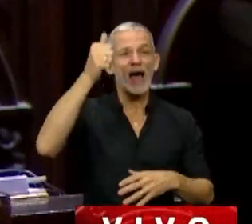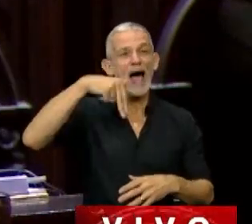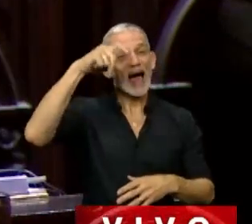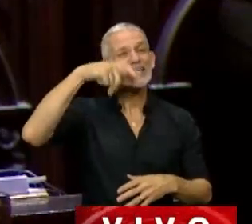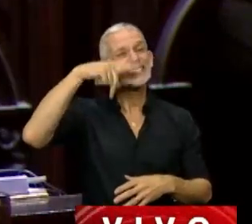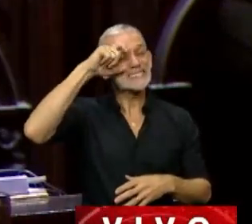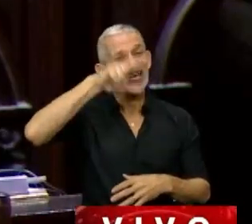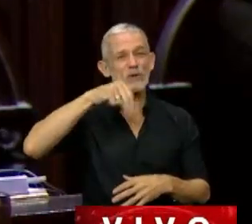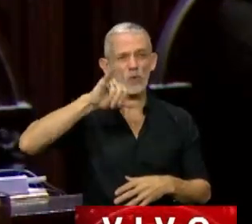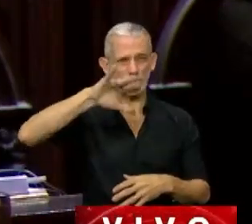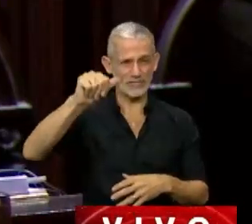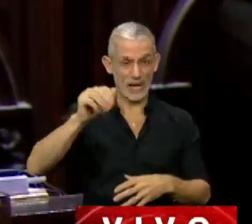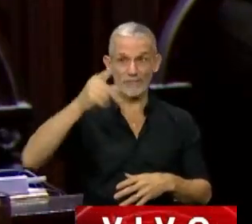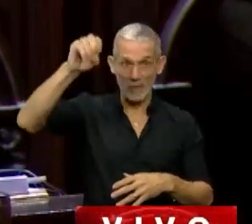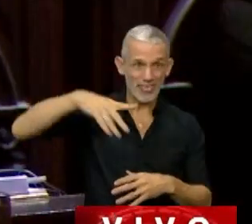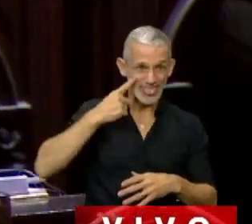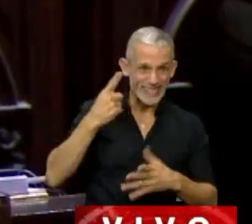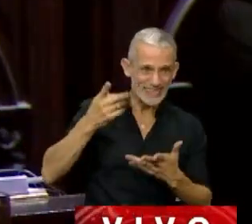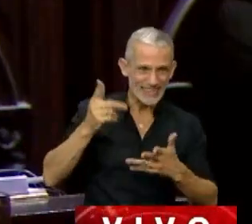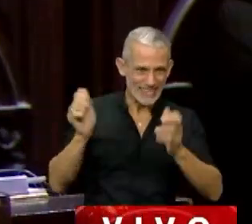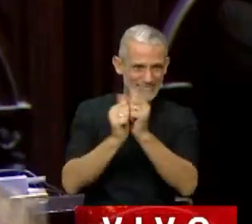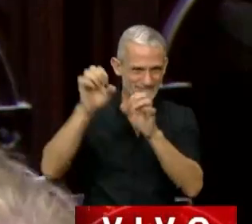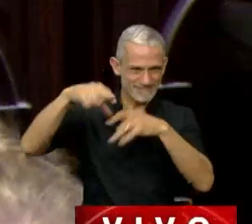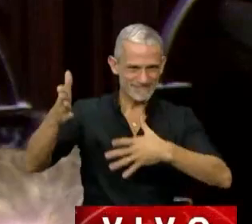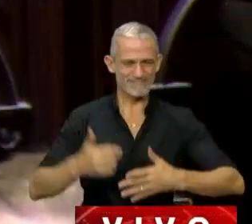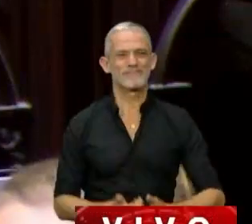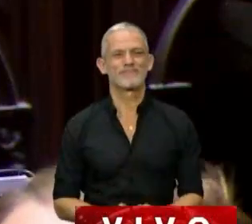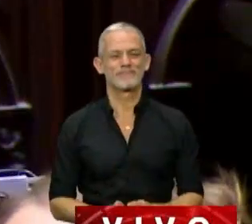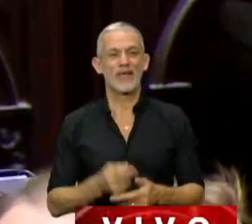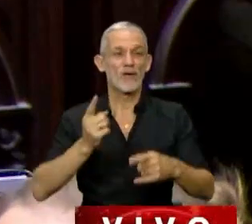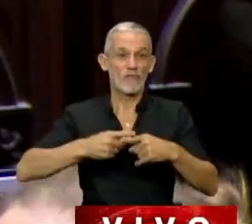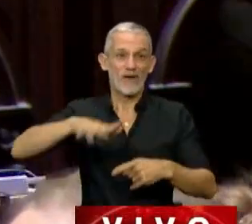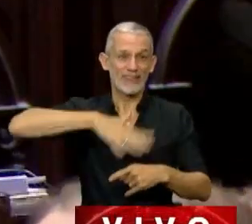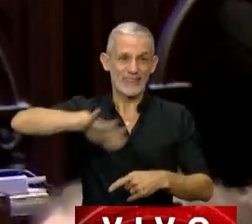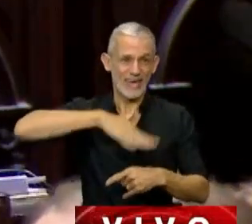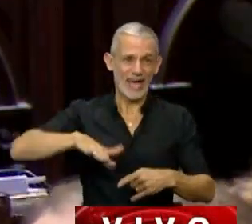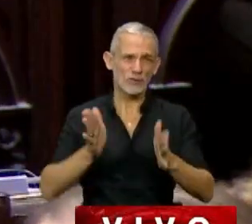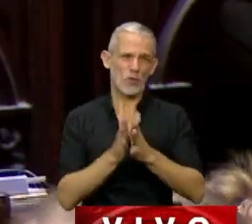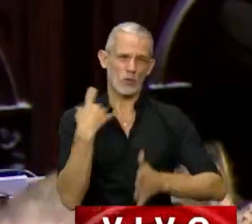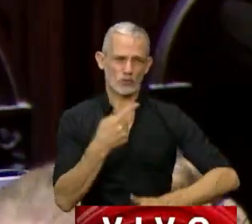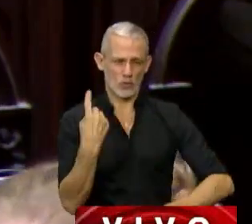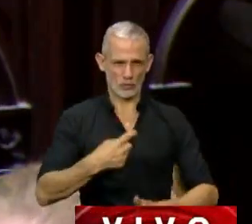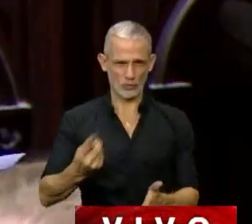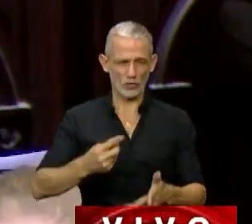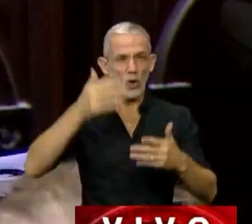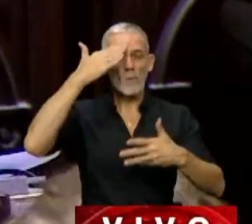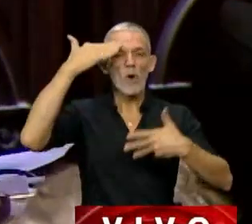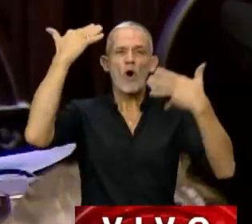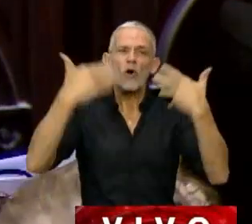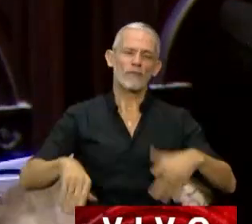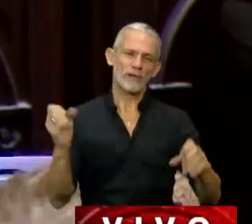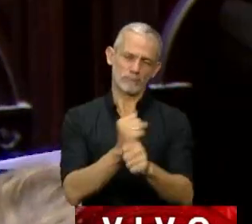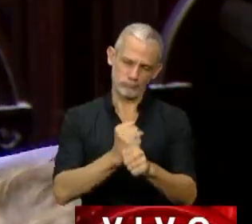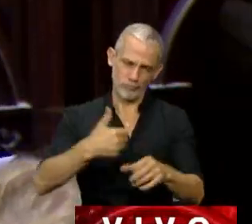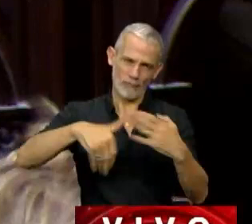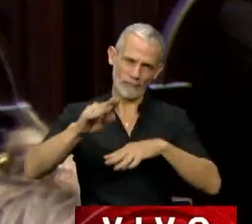Ancenusa este proyecto. Aquí están los intendentes acompañándonos y festejando que por fin vamos a tener la media